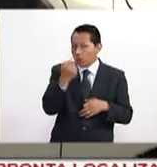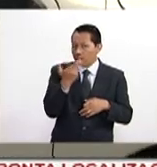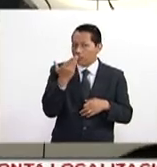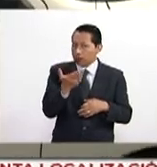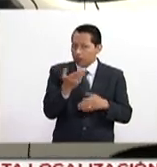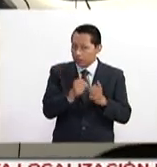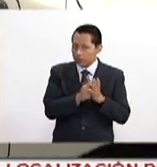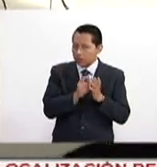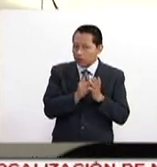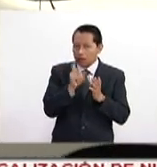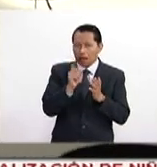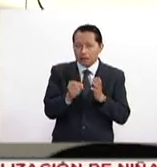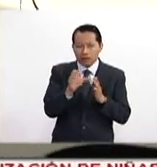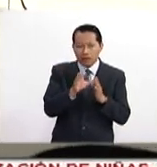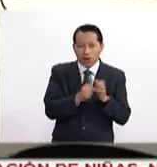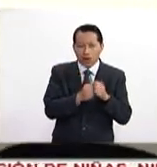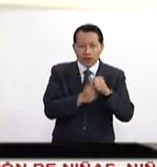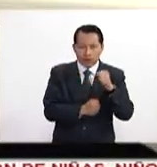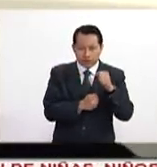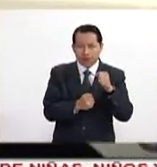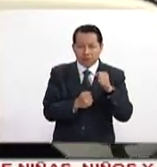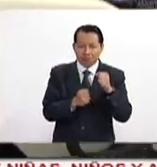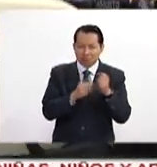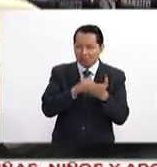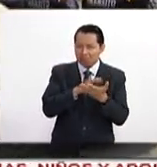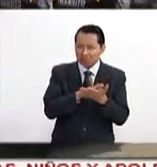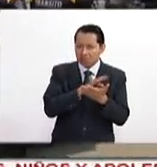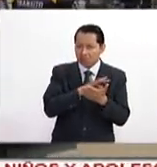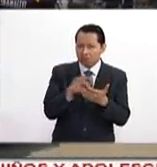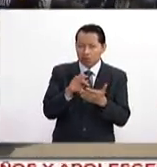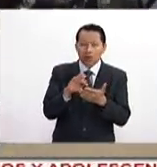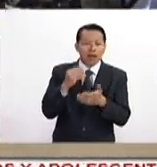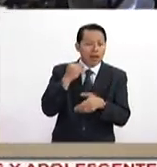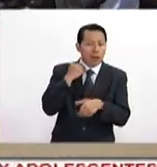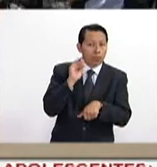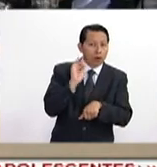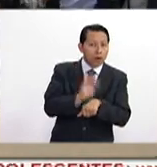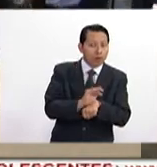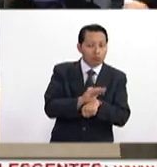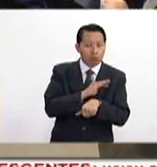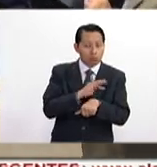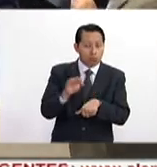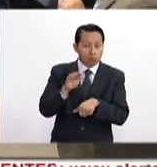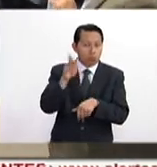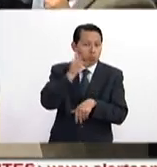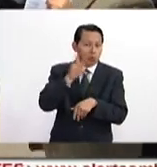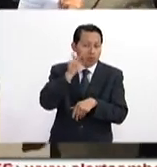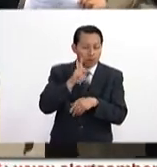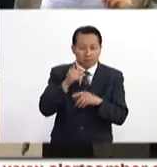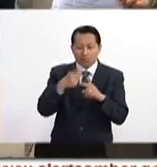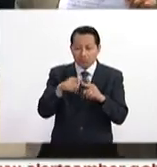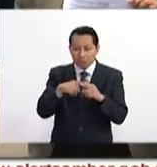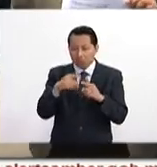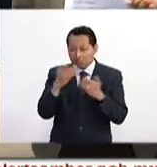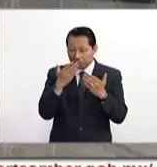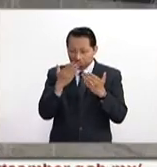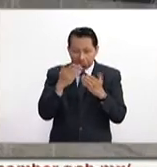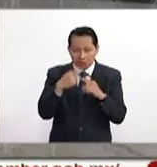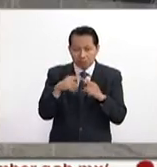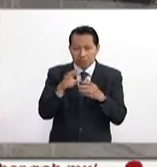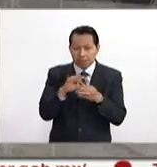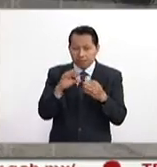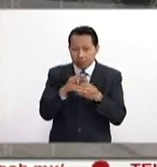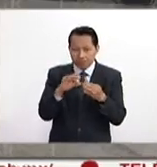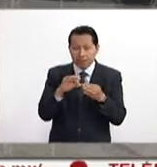es un término constitucional para que la defensa desahogue medios de prueba, y después, si se da la vinculación a